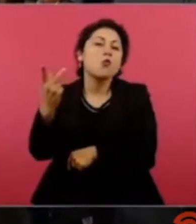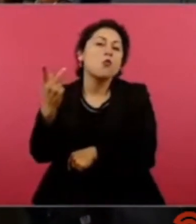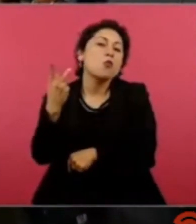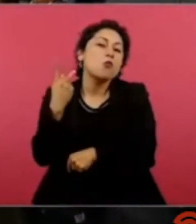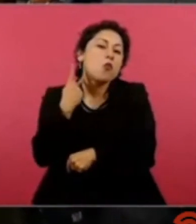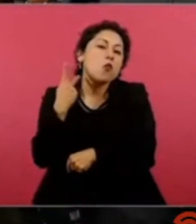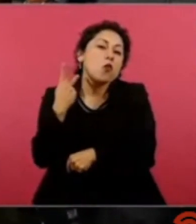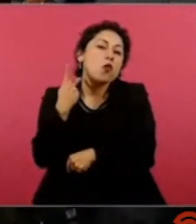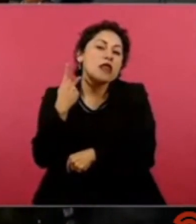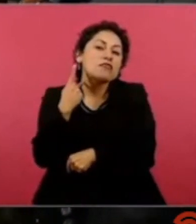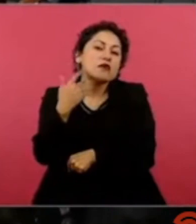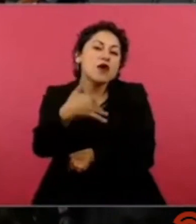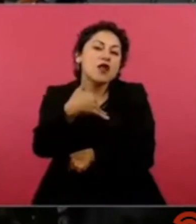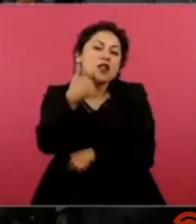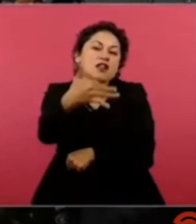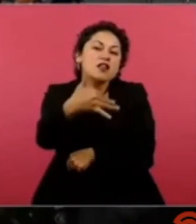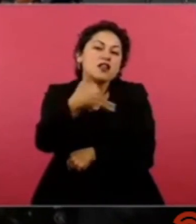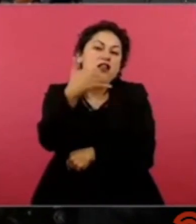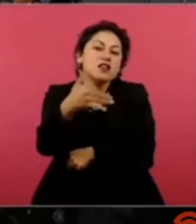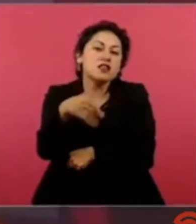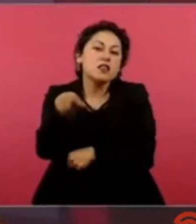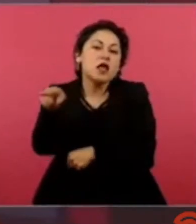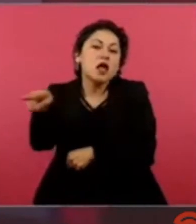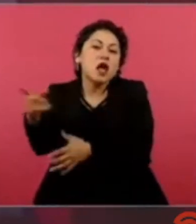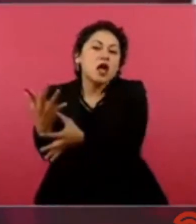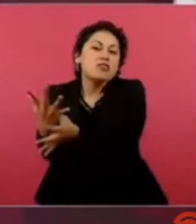que justifican así